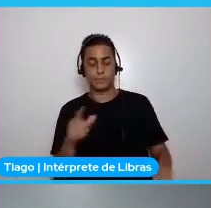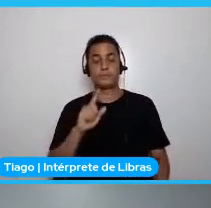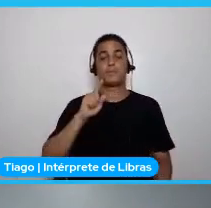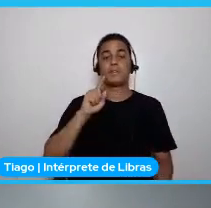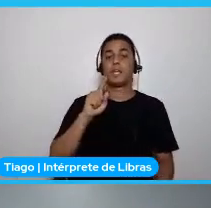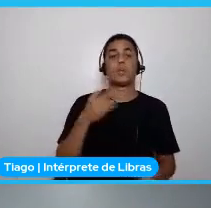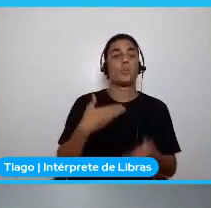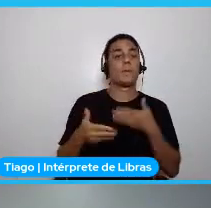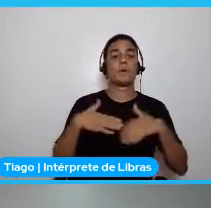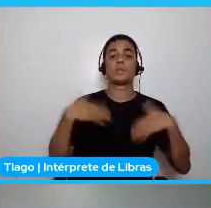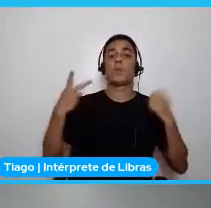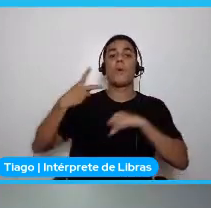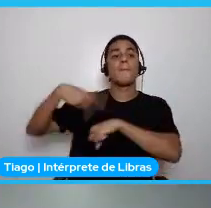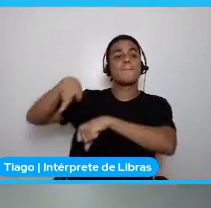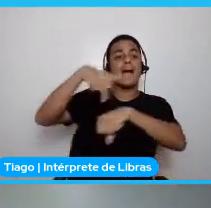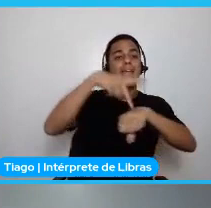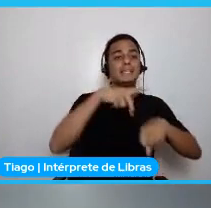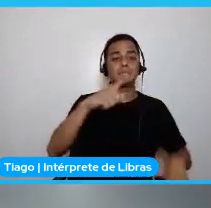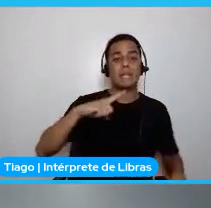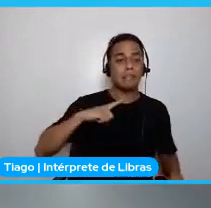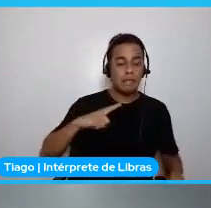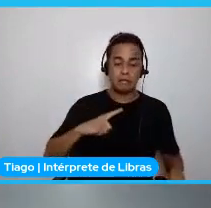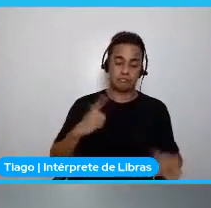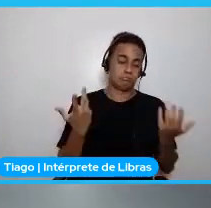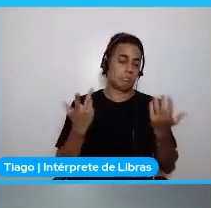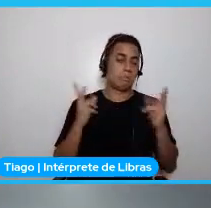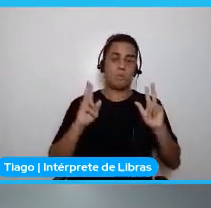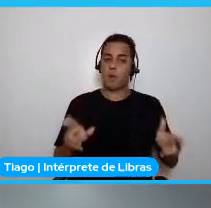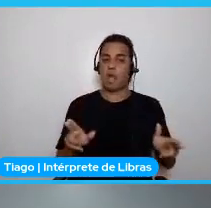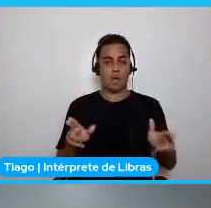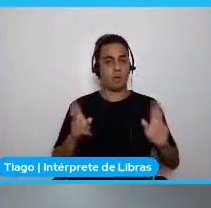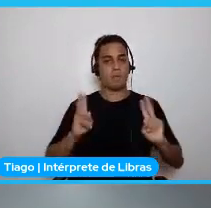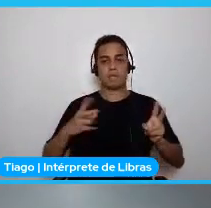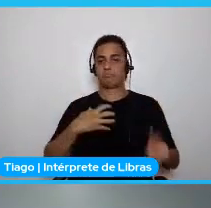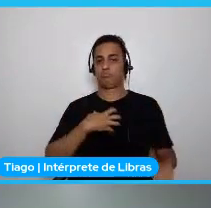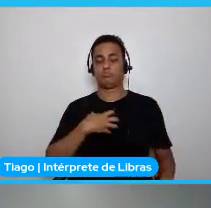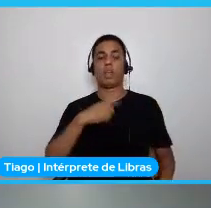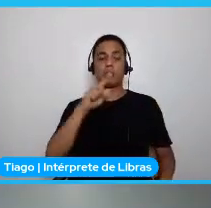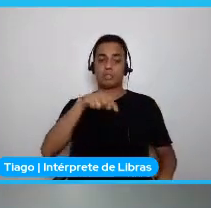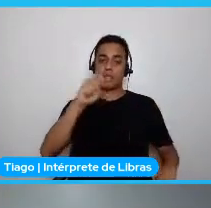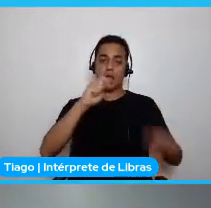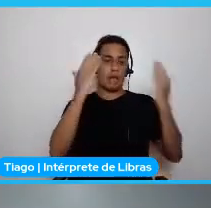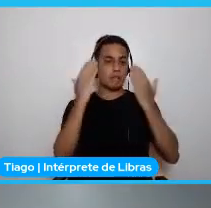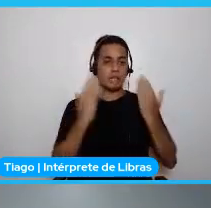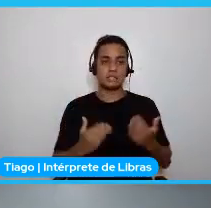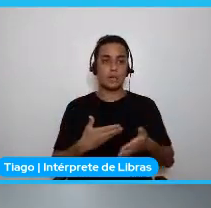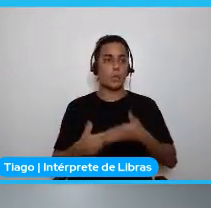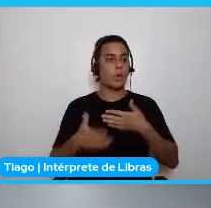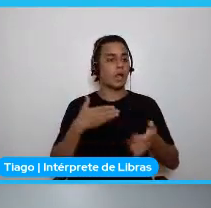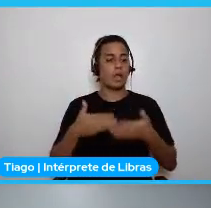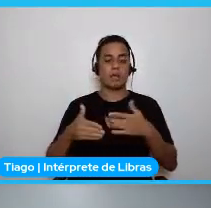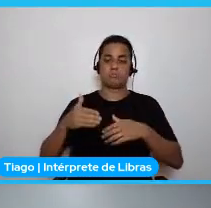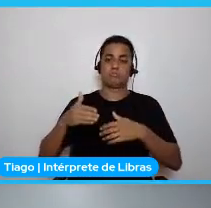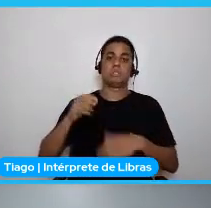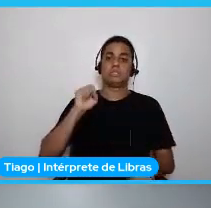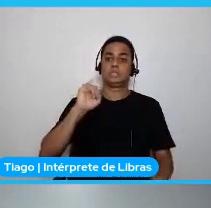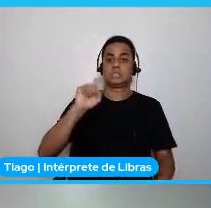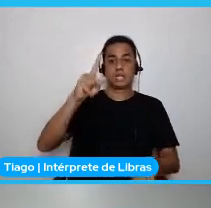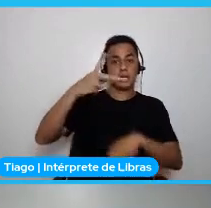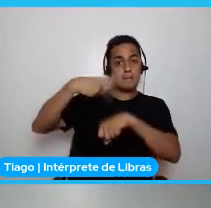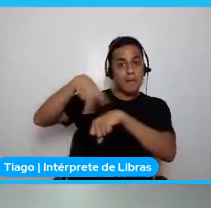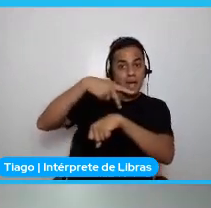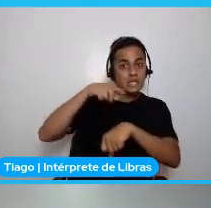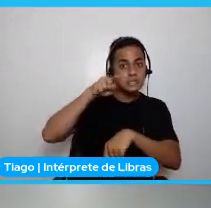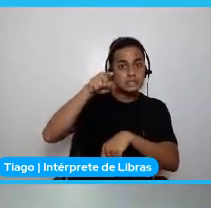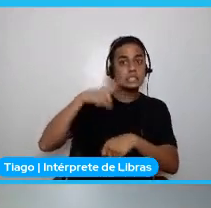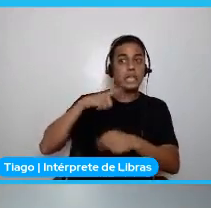país estés, el formato es el mismo. Entonces, te podría servir para analizar compras públicas si es que en tu país las instituciones públicas lo